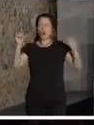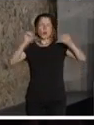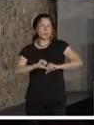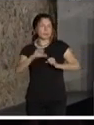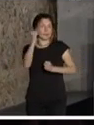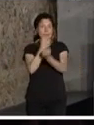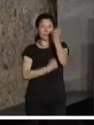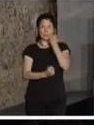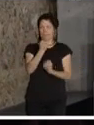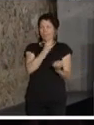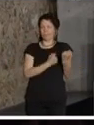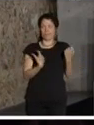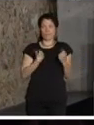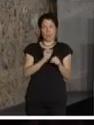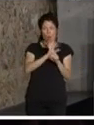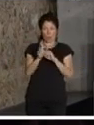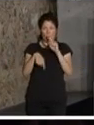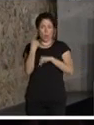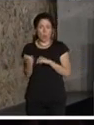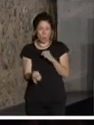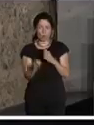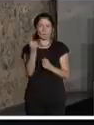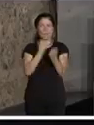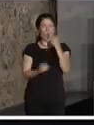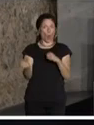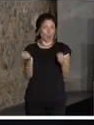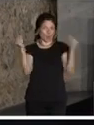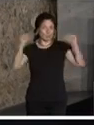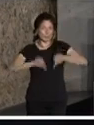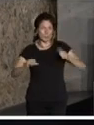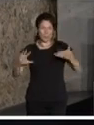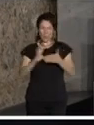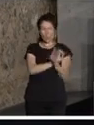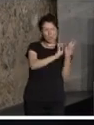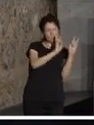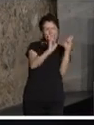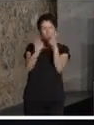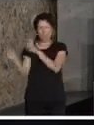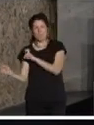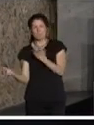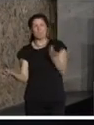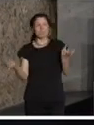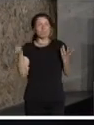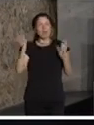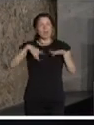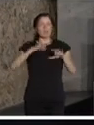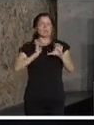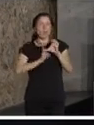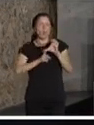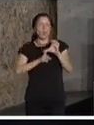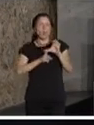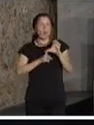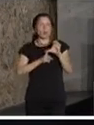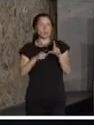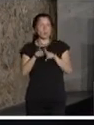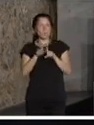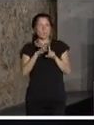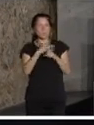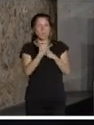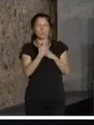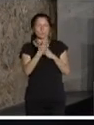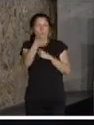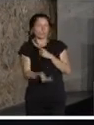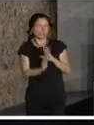financiera que se desató después de la pandemia la crisis económica todas esas cuestiones han puesto a extremadura en una situación